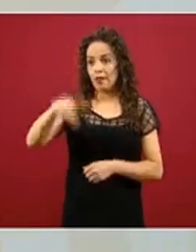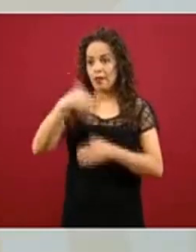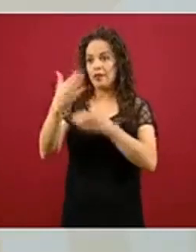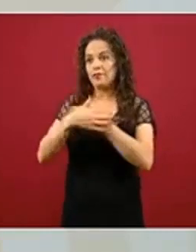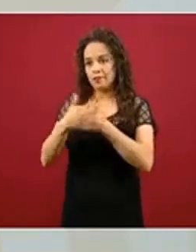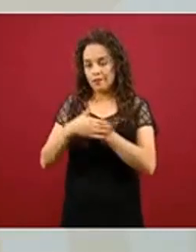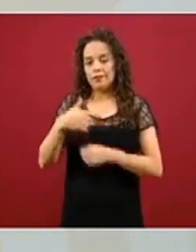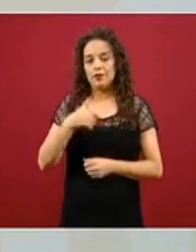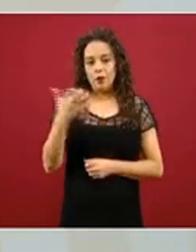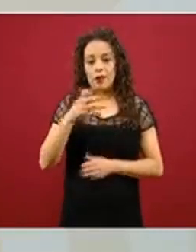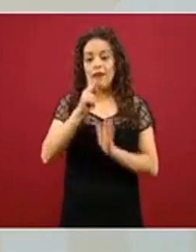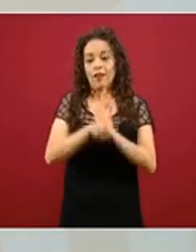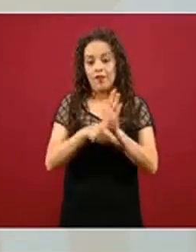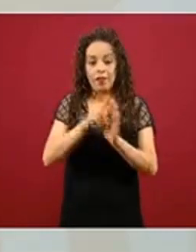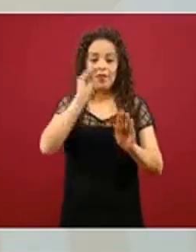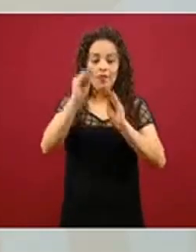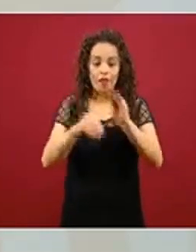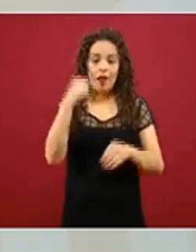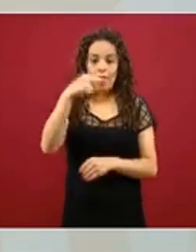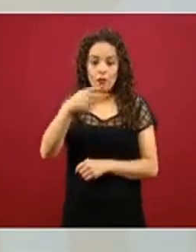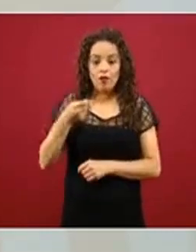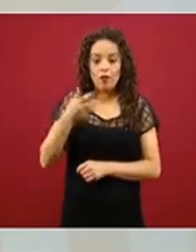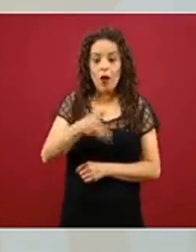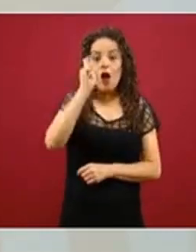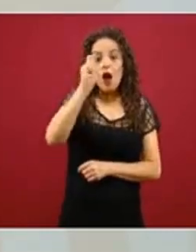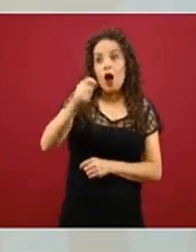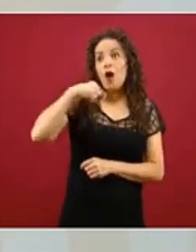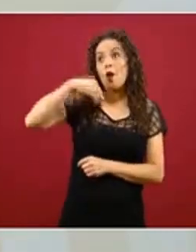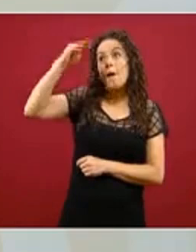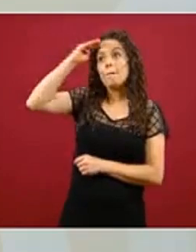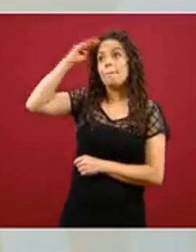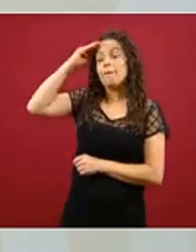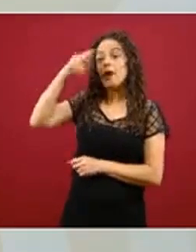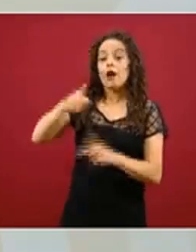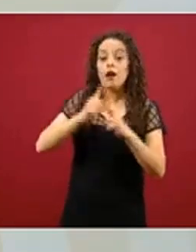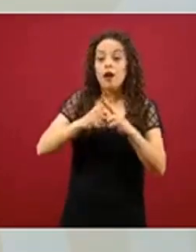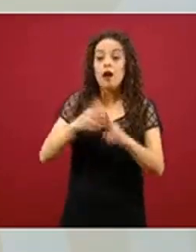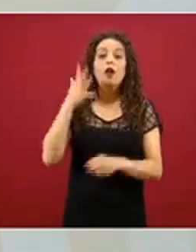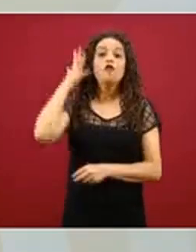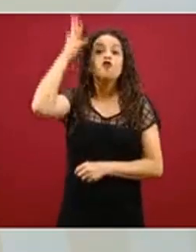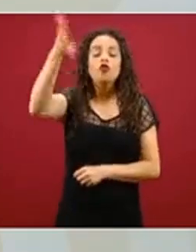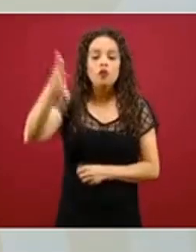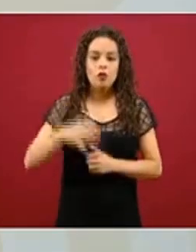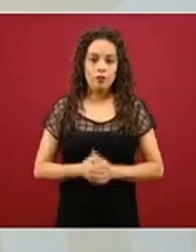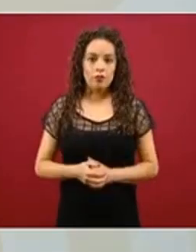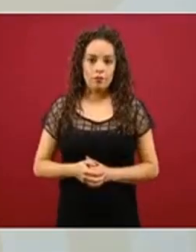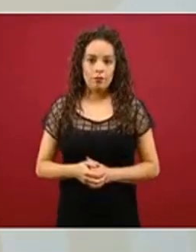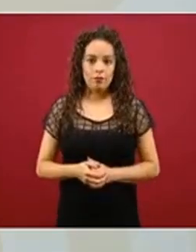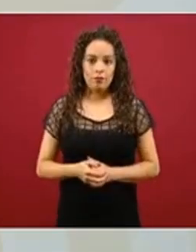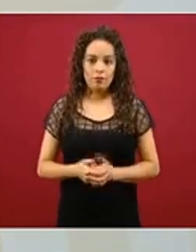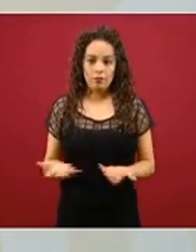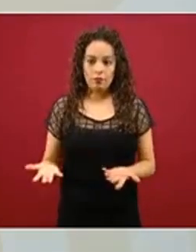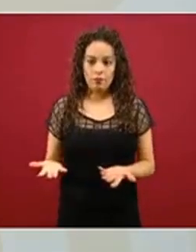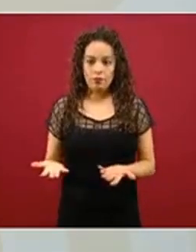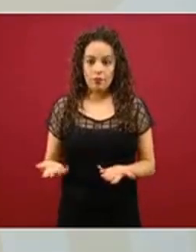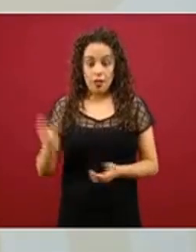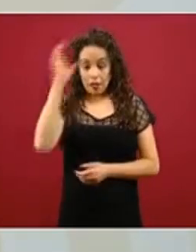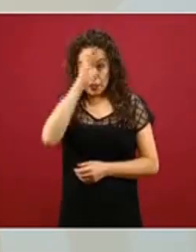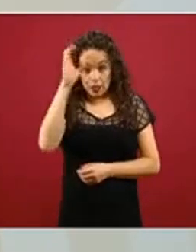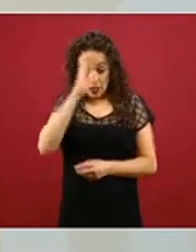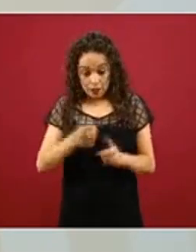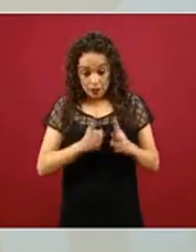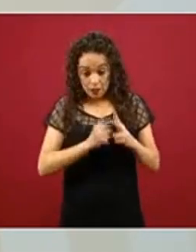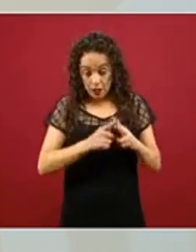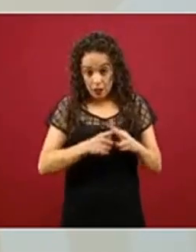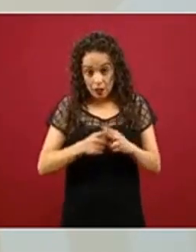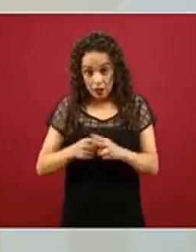Predicciones Matemáticas. Los modelos no son una bola de cristal, así no funciona la ciencia de la epidemiología matemática. Los